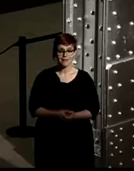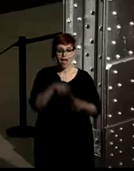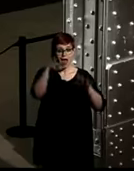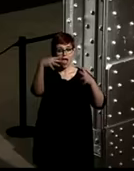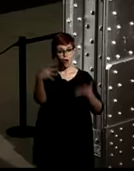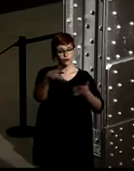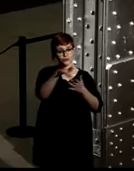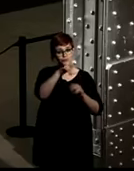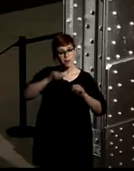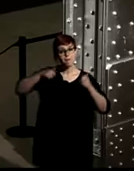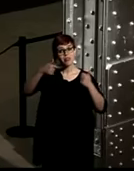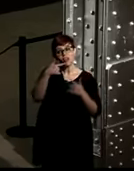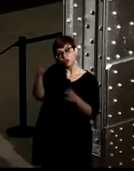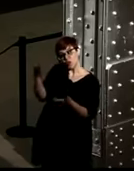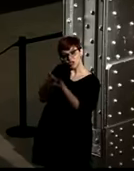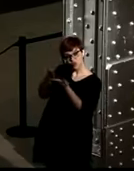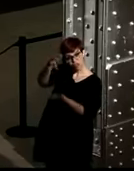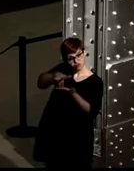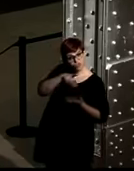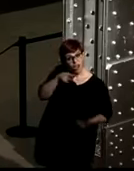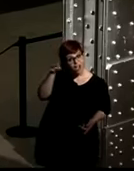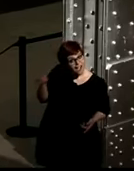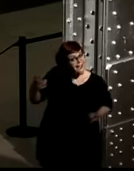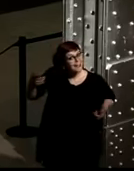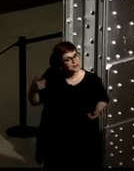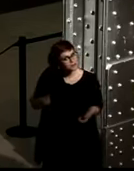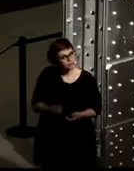Ahora la que tienes que empezar a estudiar, abuela, eres tú. Voy a esta altura yo.